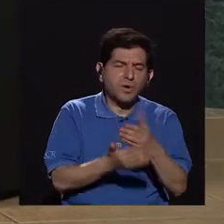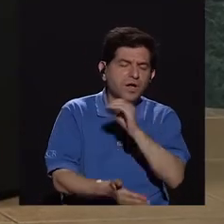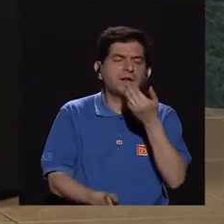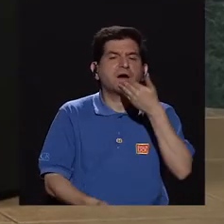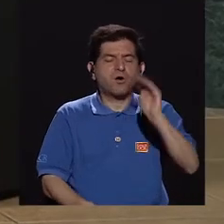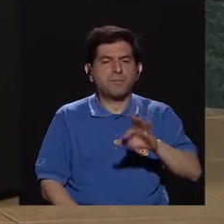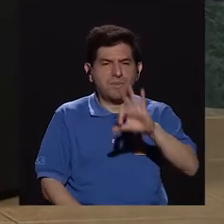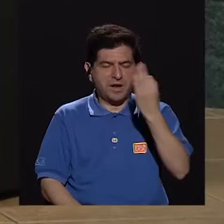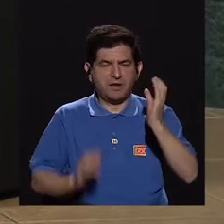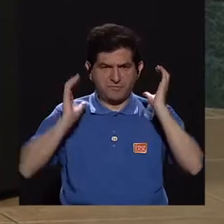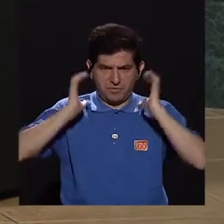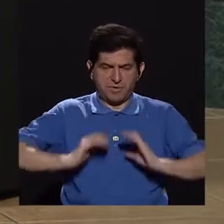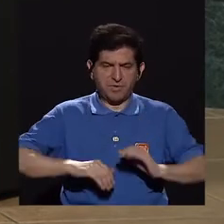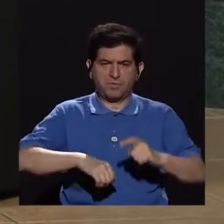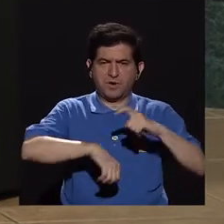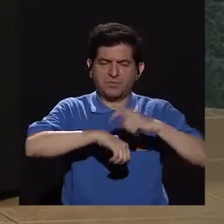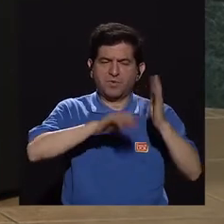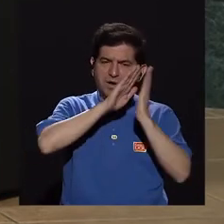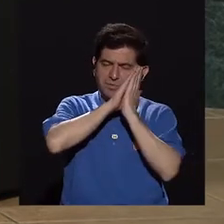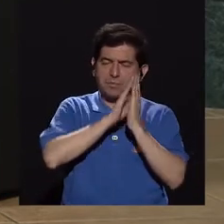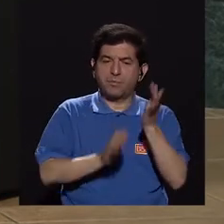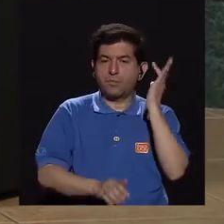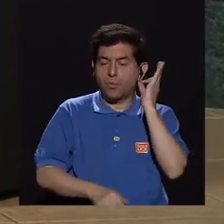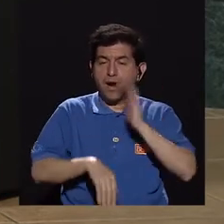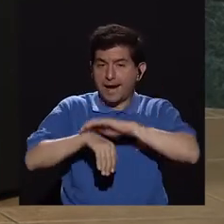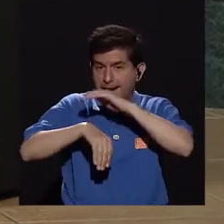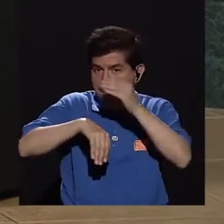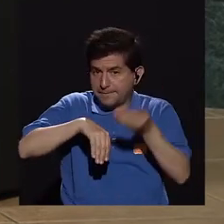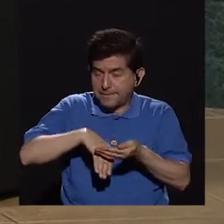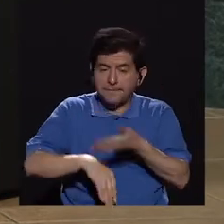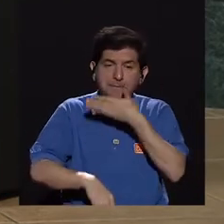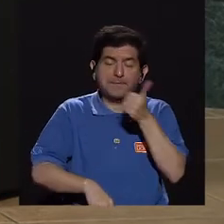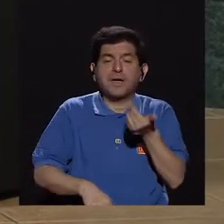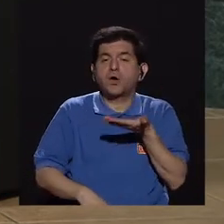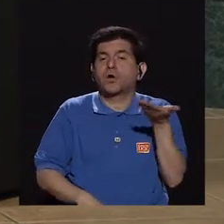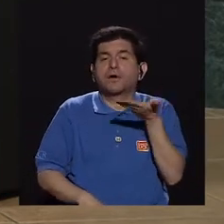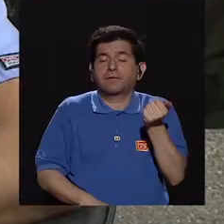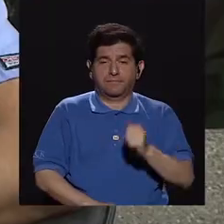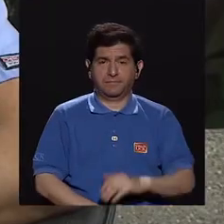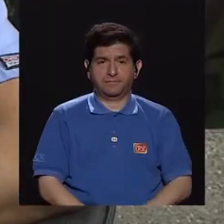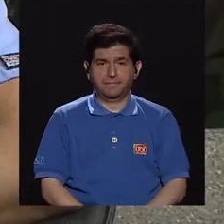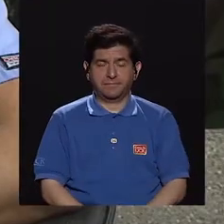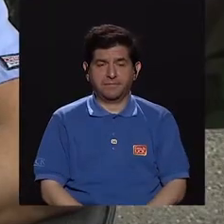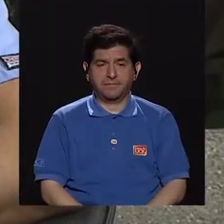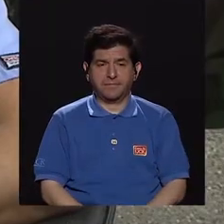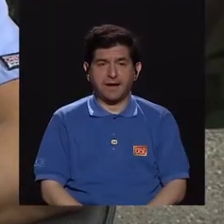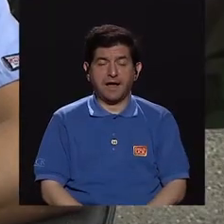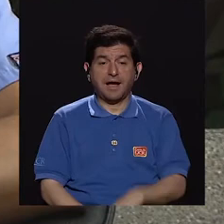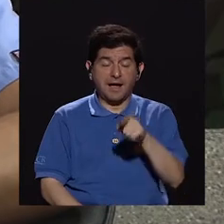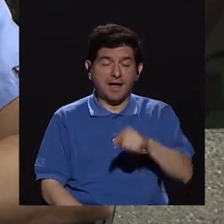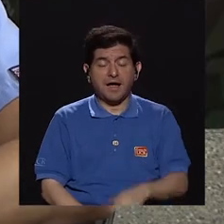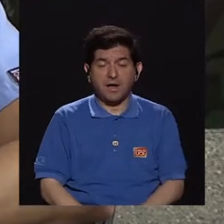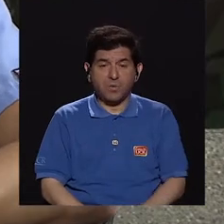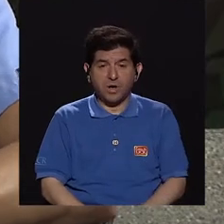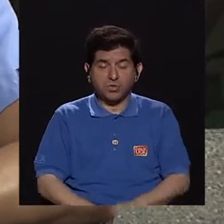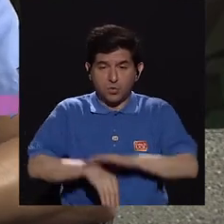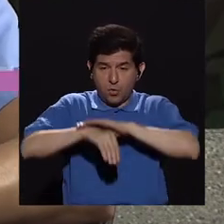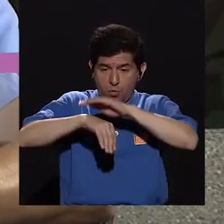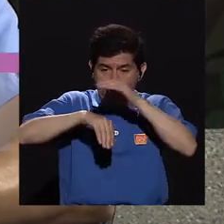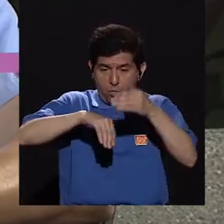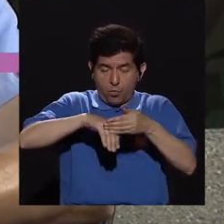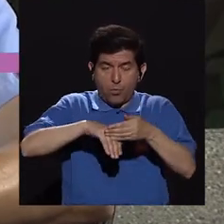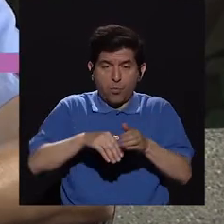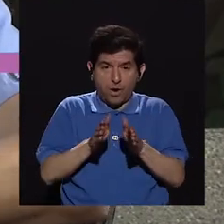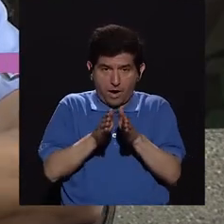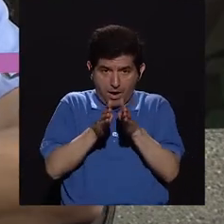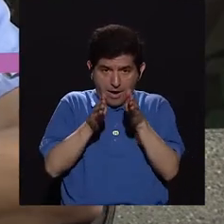las malas posiciones, por ejemplo, para una mujer embarazada, ¿qué es lo más recomendable? Ok, el aumento de volumen que hay a